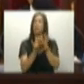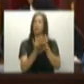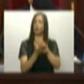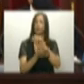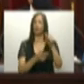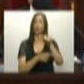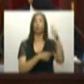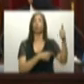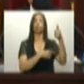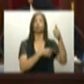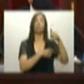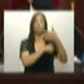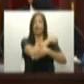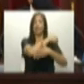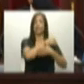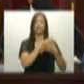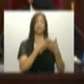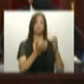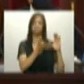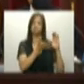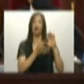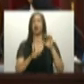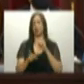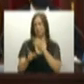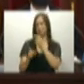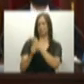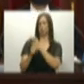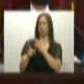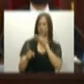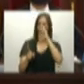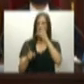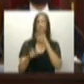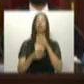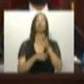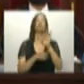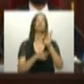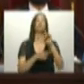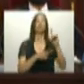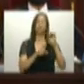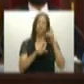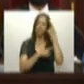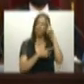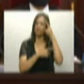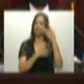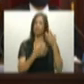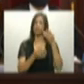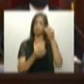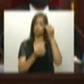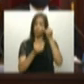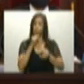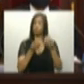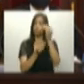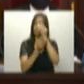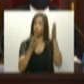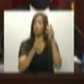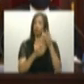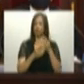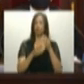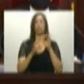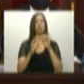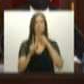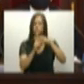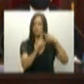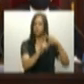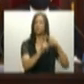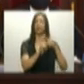sociología planificación y eso me gusta mucho Bueno pero que lograste Cuáles son tus indicadores Yo creo que con